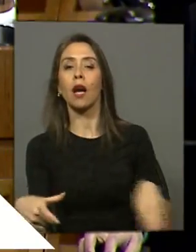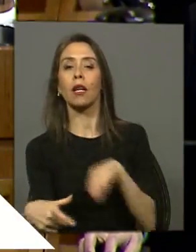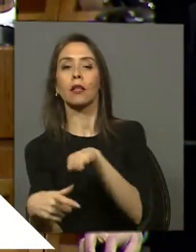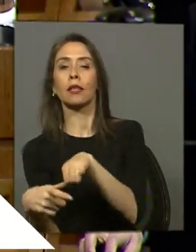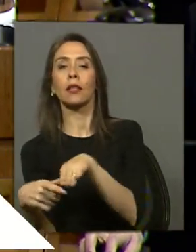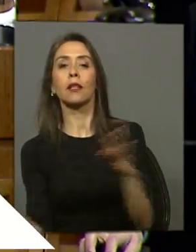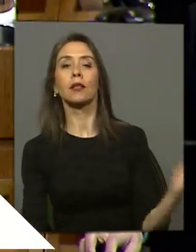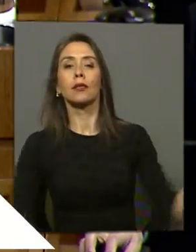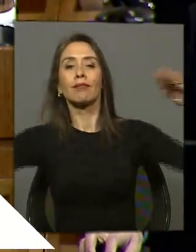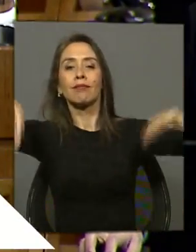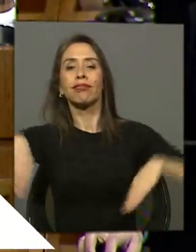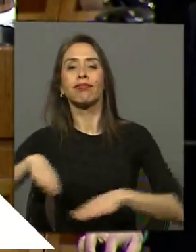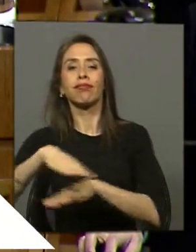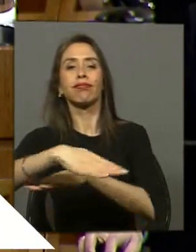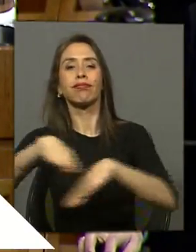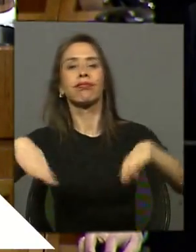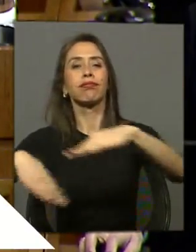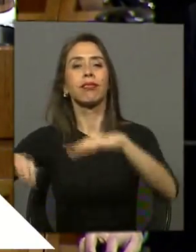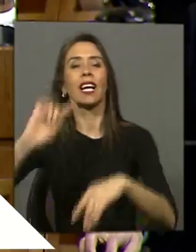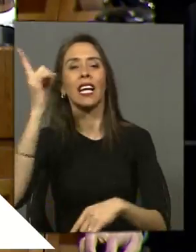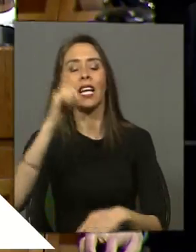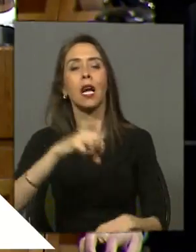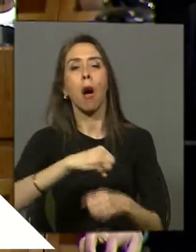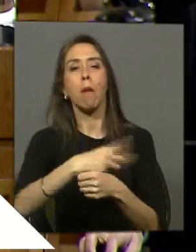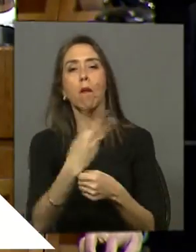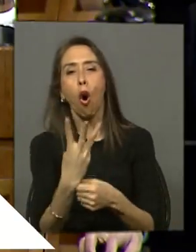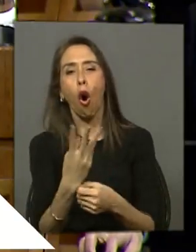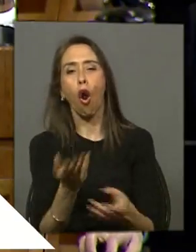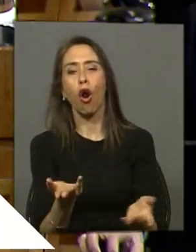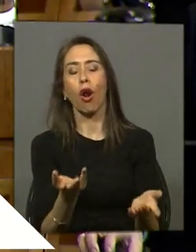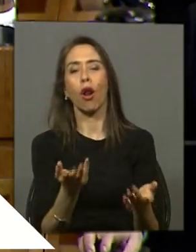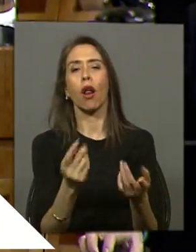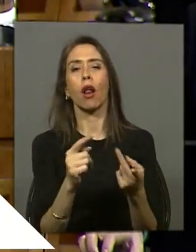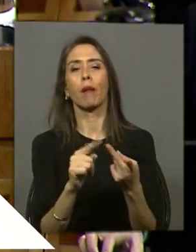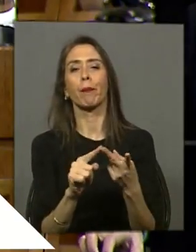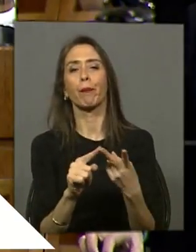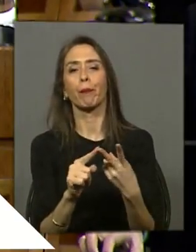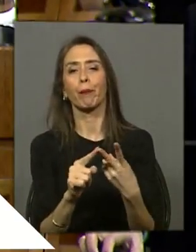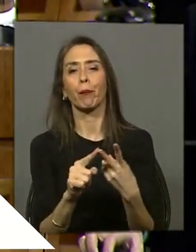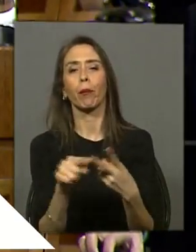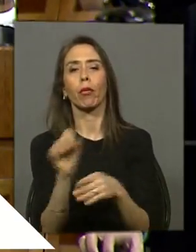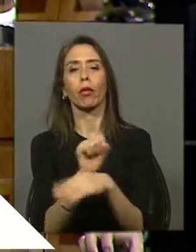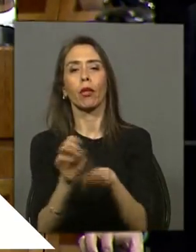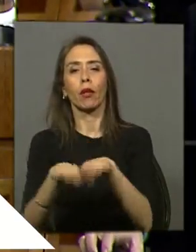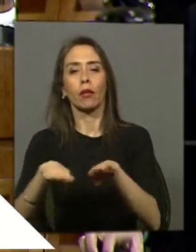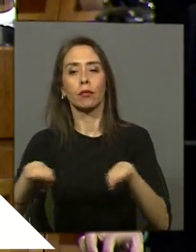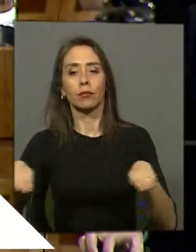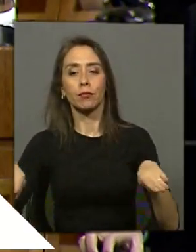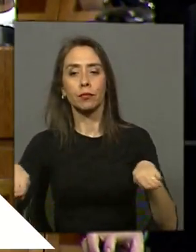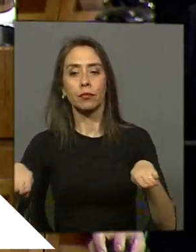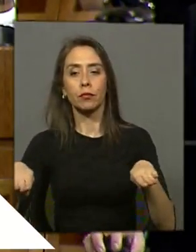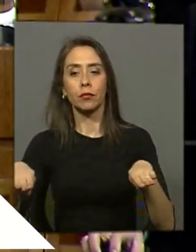general en los malls, en los estacionamientos de